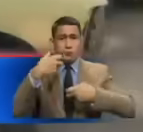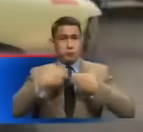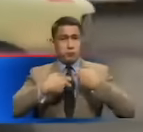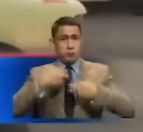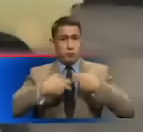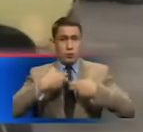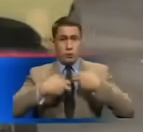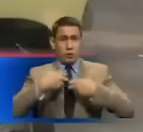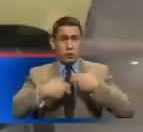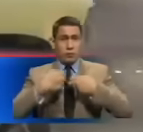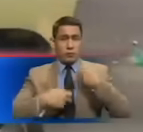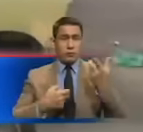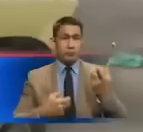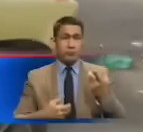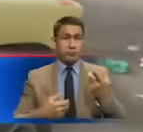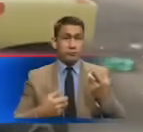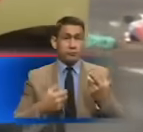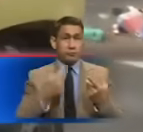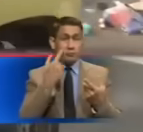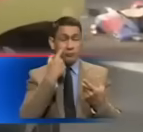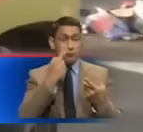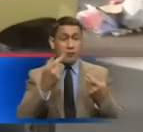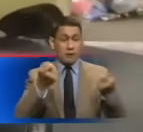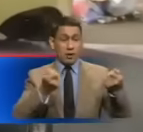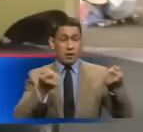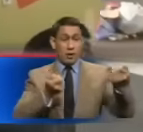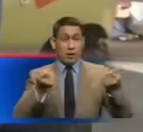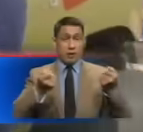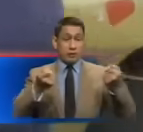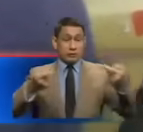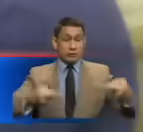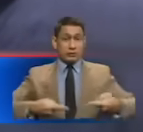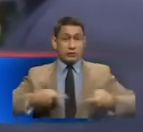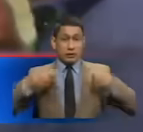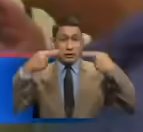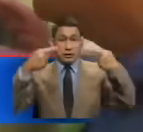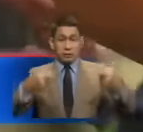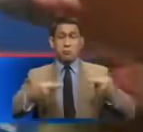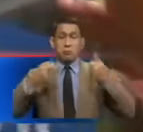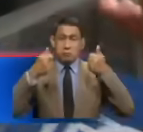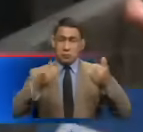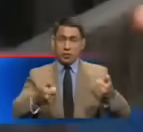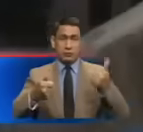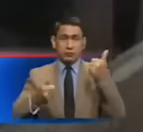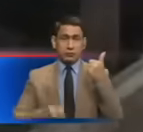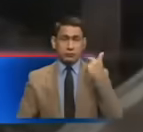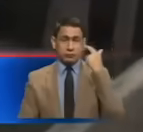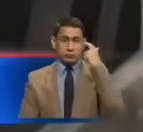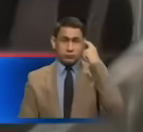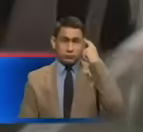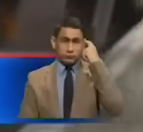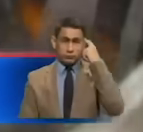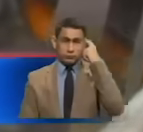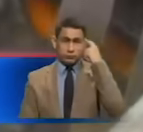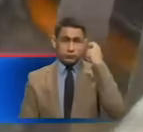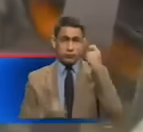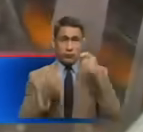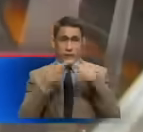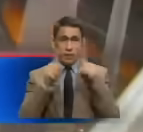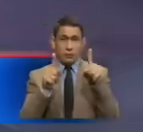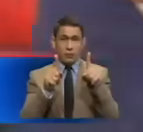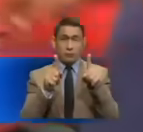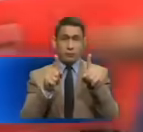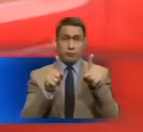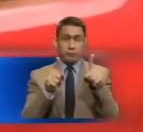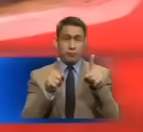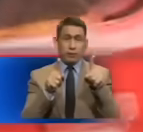a desbaratar. Aquí las llantas están buenas. Acá adentro prácticamente se ha llevado todo. Acá, pasando la calle, otro de los carros, tampoco